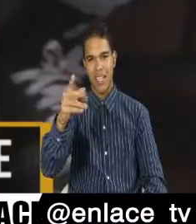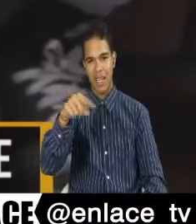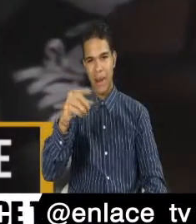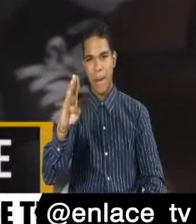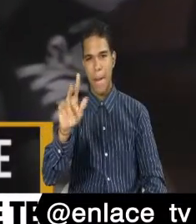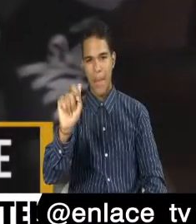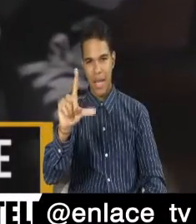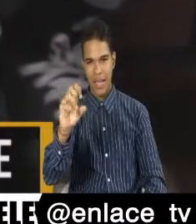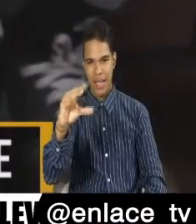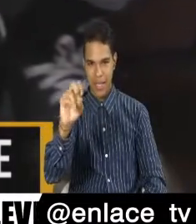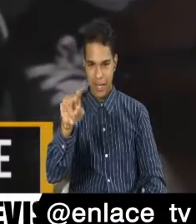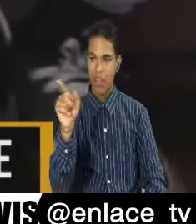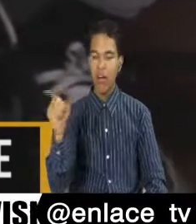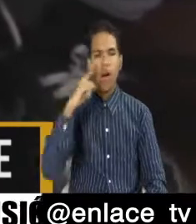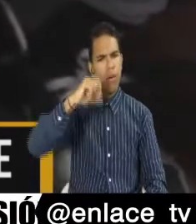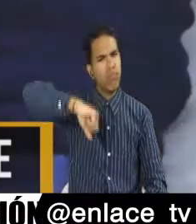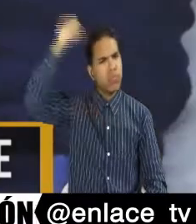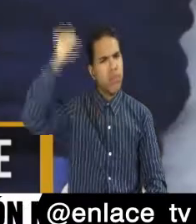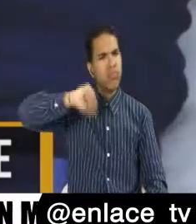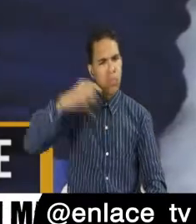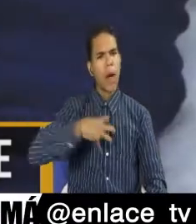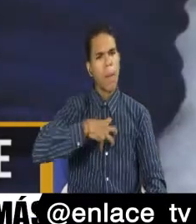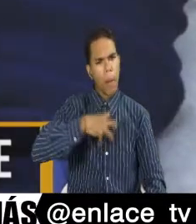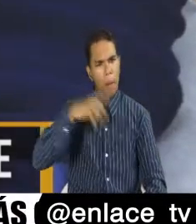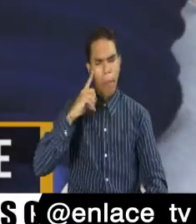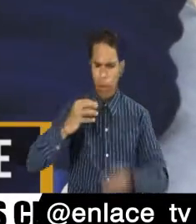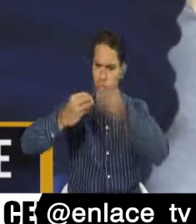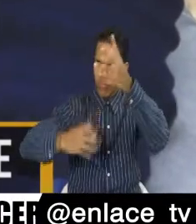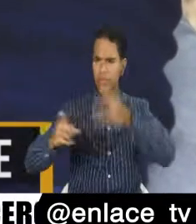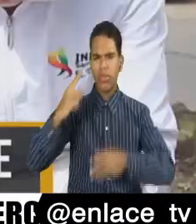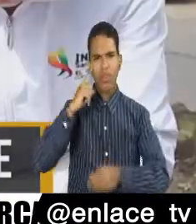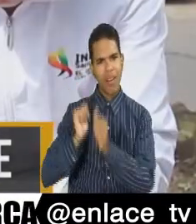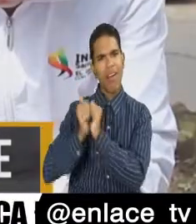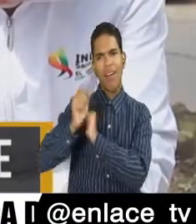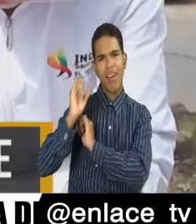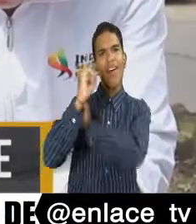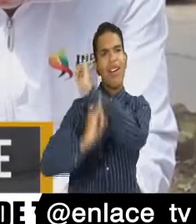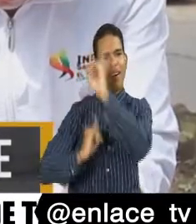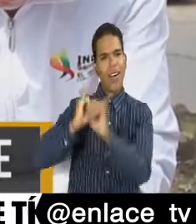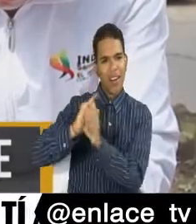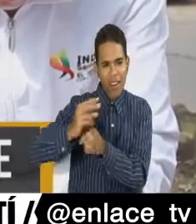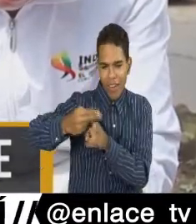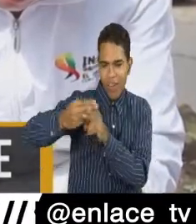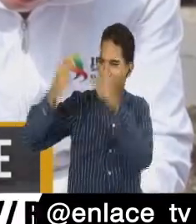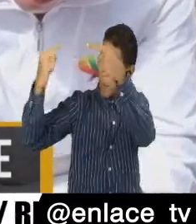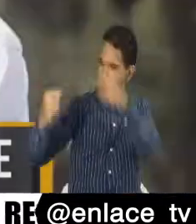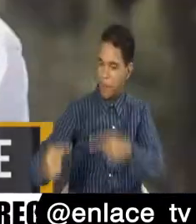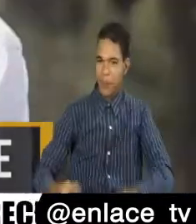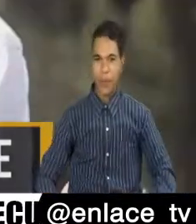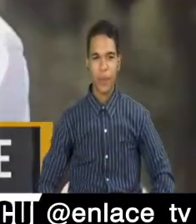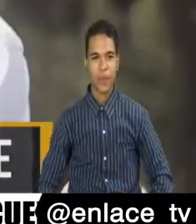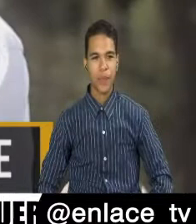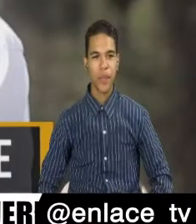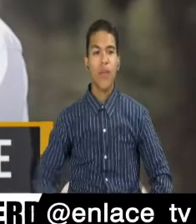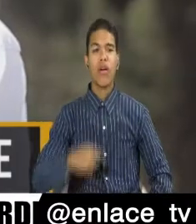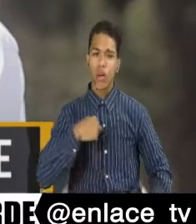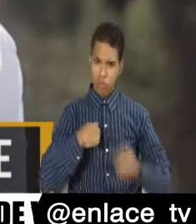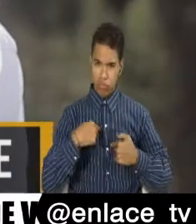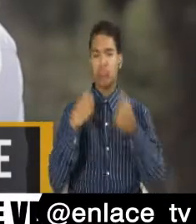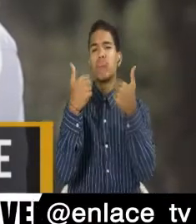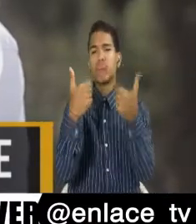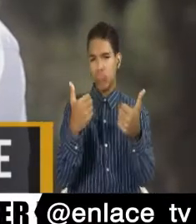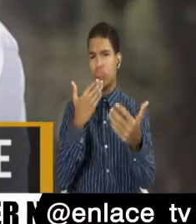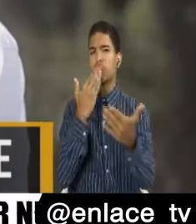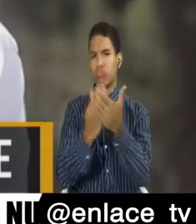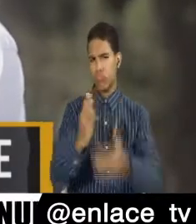Bermeja logró importante medallería que los habilita para competencias internacionales en el corto plazo. Bueno, a mí me fue muy bien, gracias a Dios,